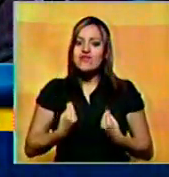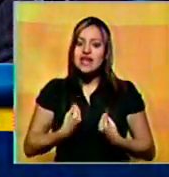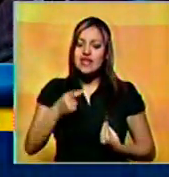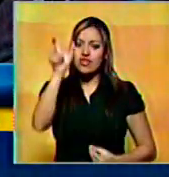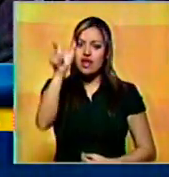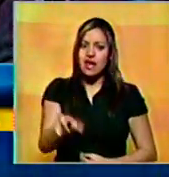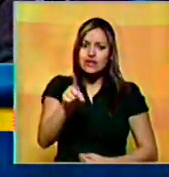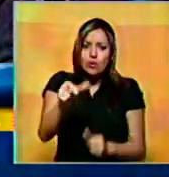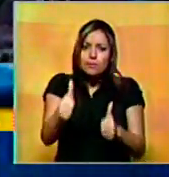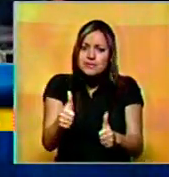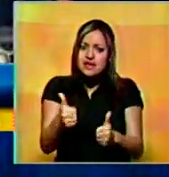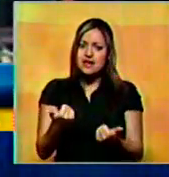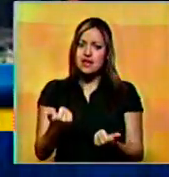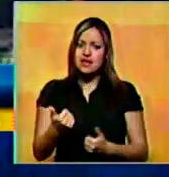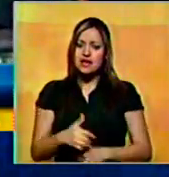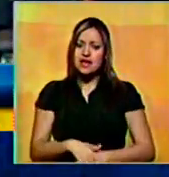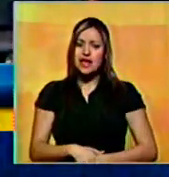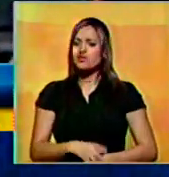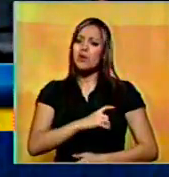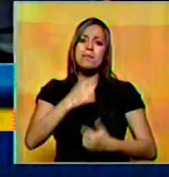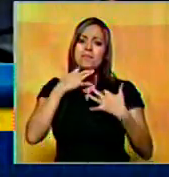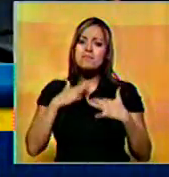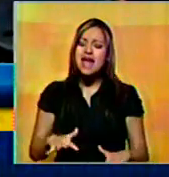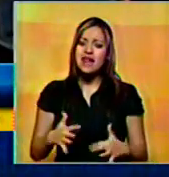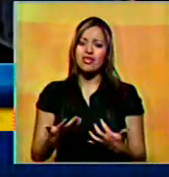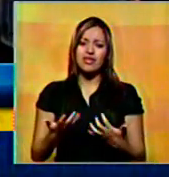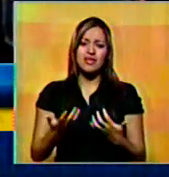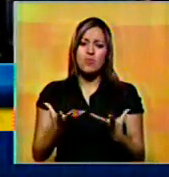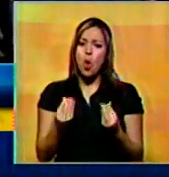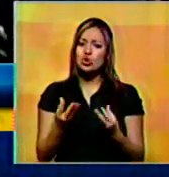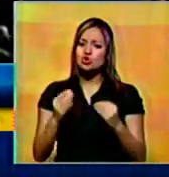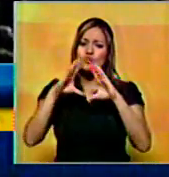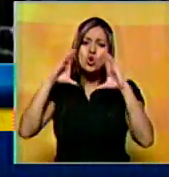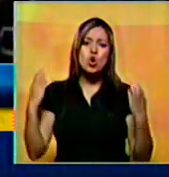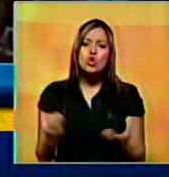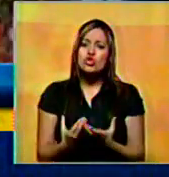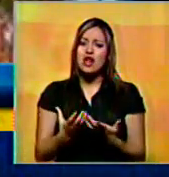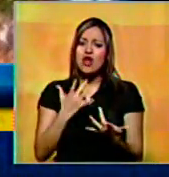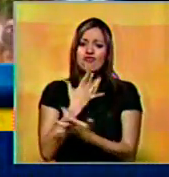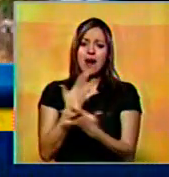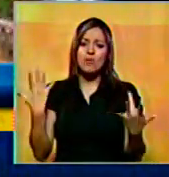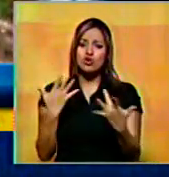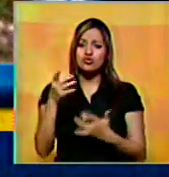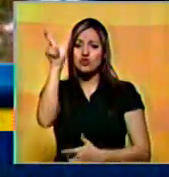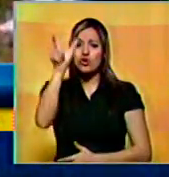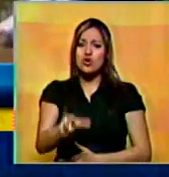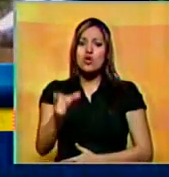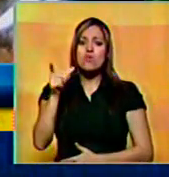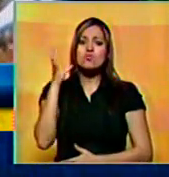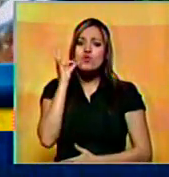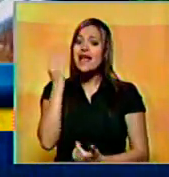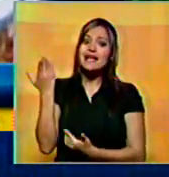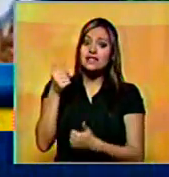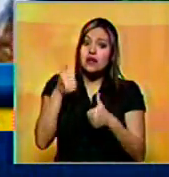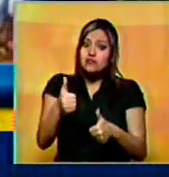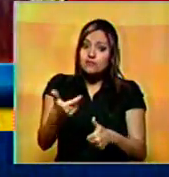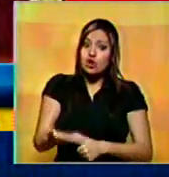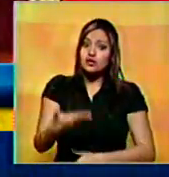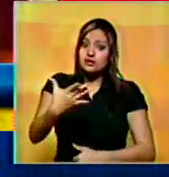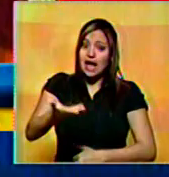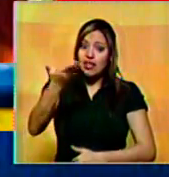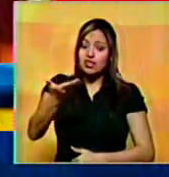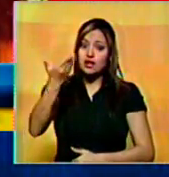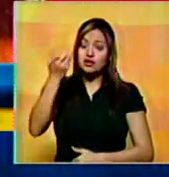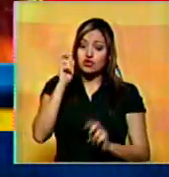mucho talento. Es una gran pérdida para el mundo del espectáculo, para una muchacha, un talento muy importante. Y vi